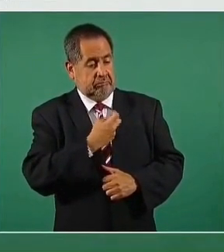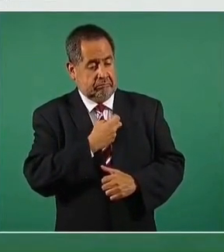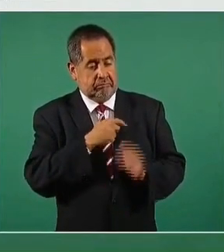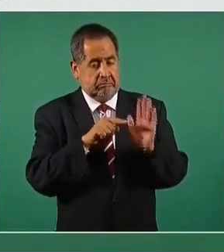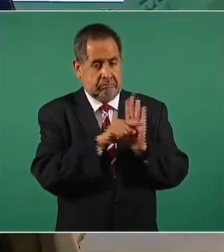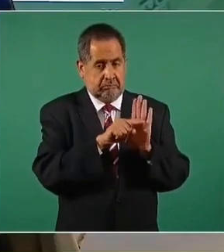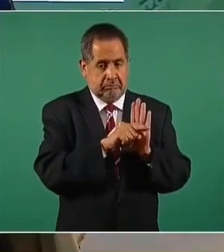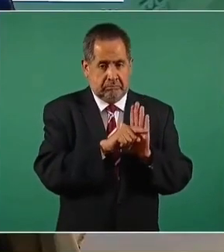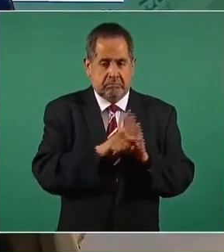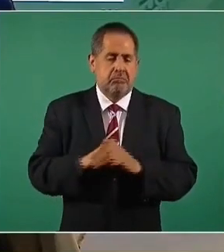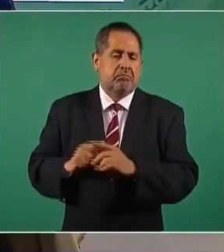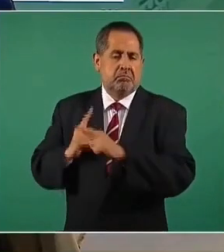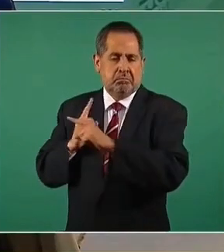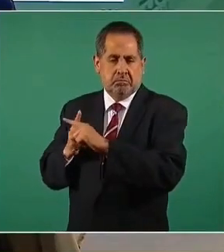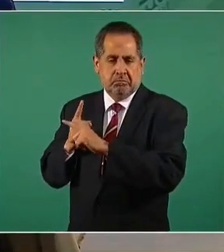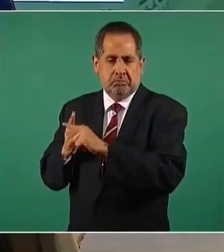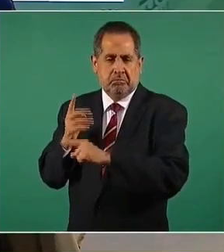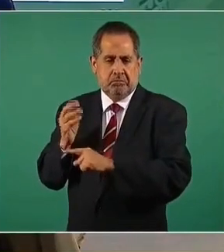16.9.